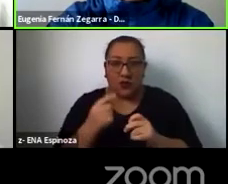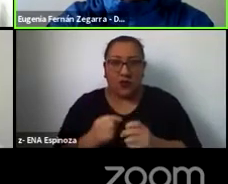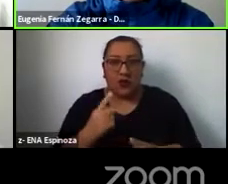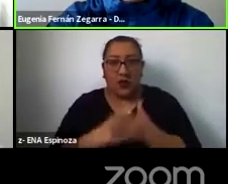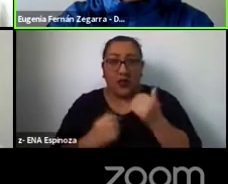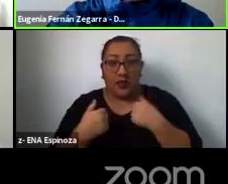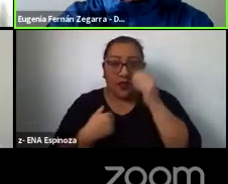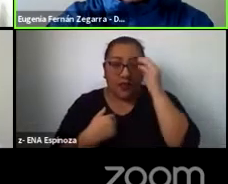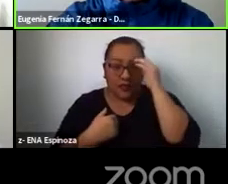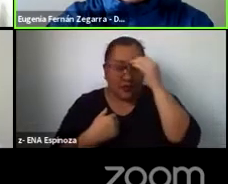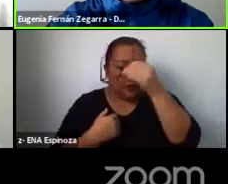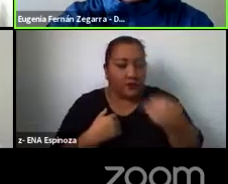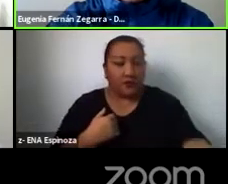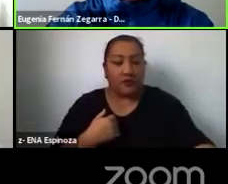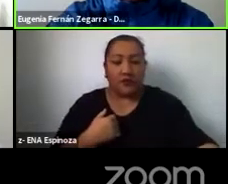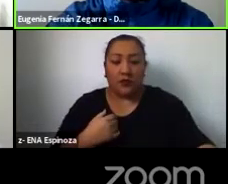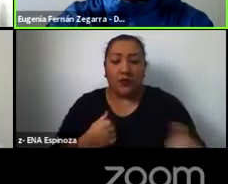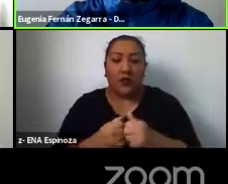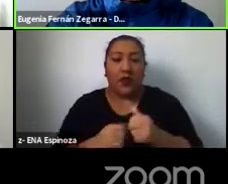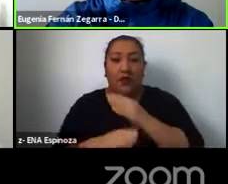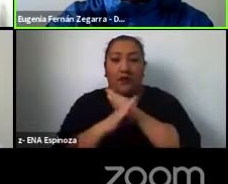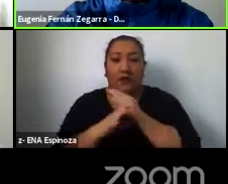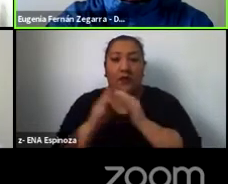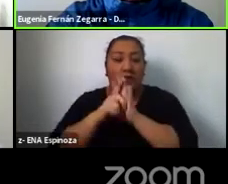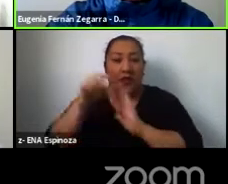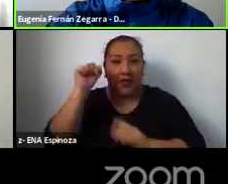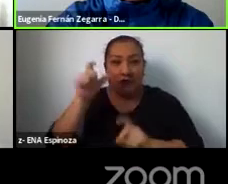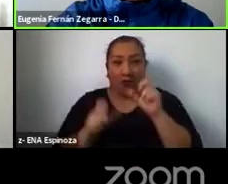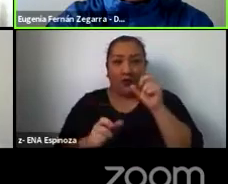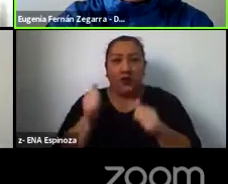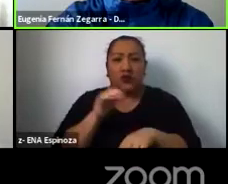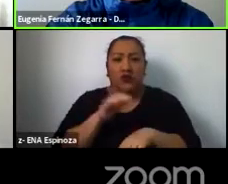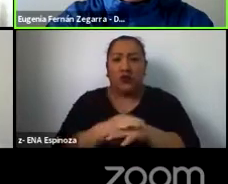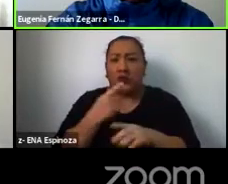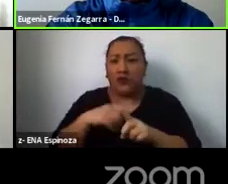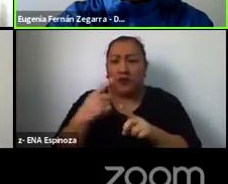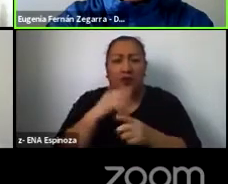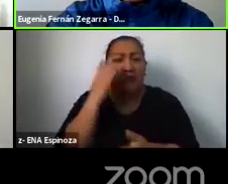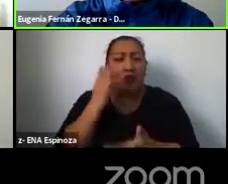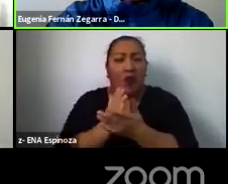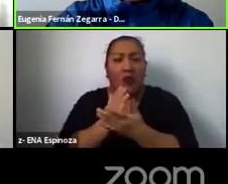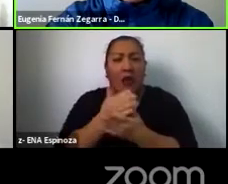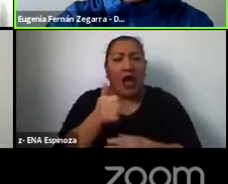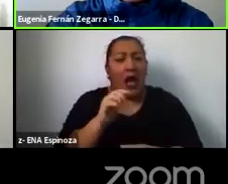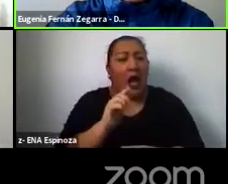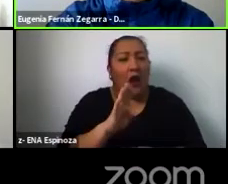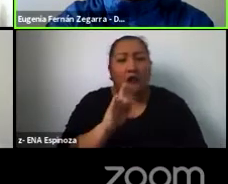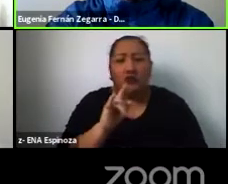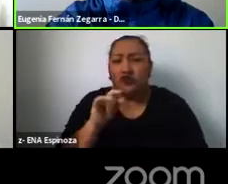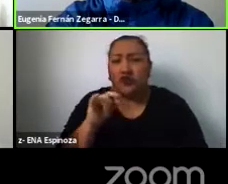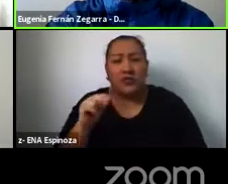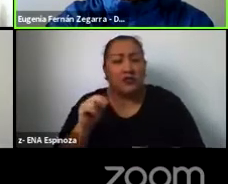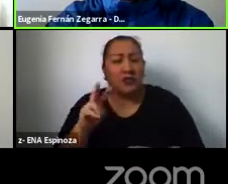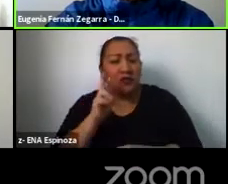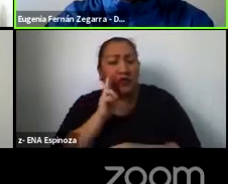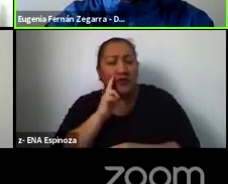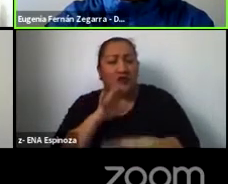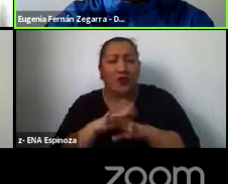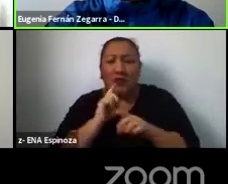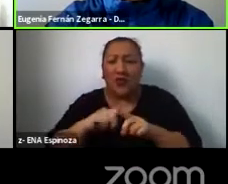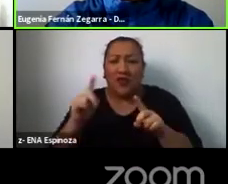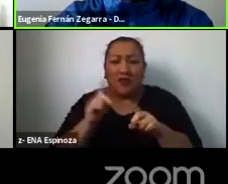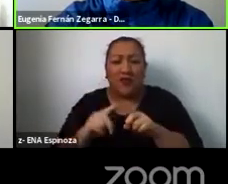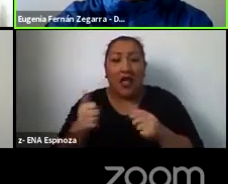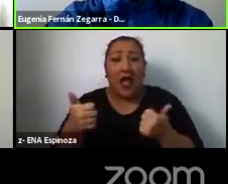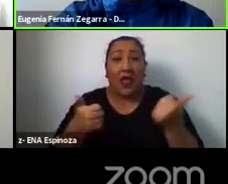por mandato la defensa de los derechos de las personas frente a la excesiva, arbitraria, abusiva e irregular actuación de la